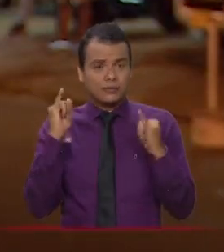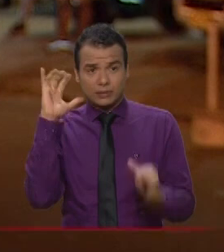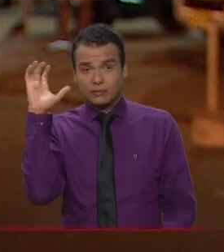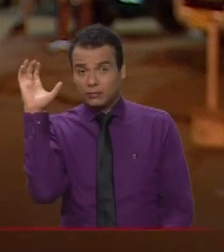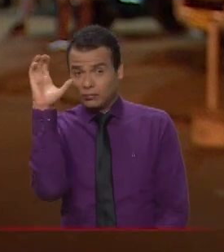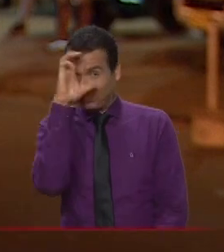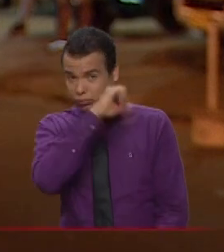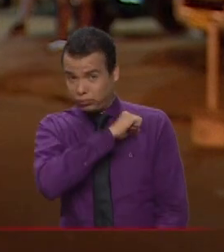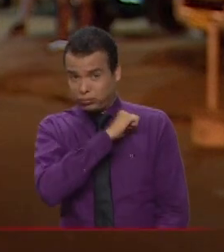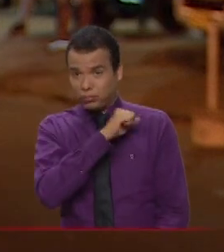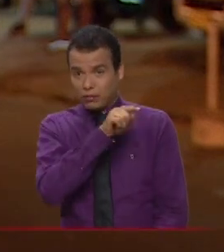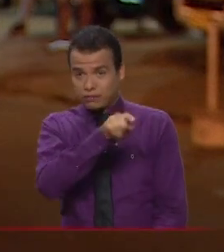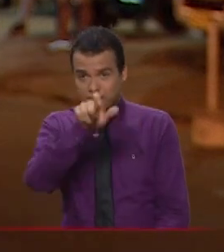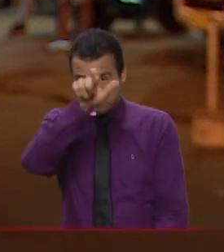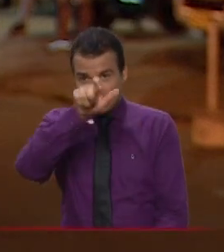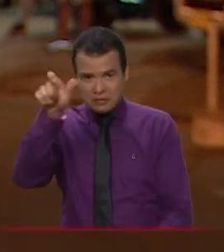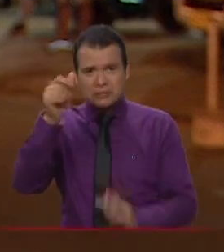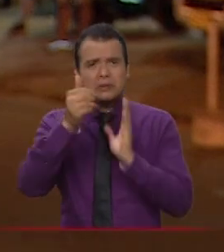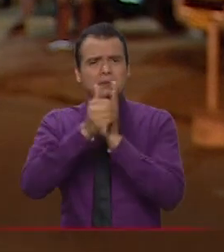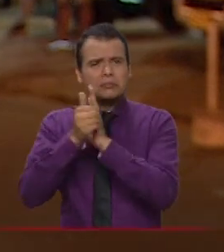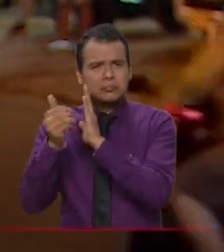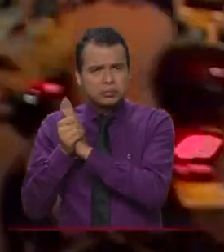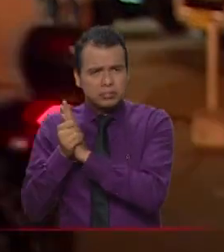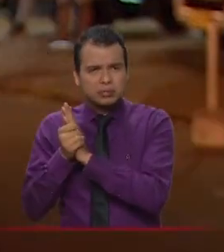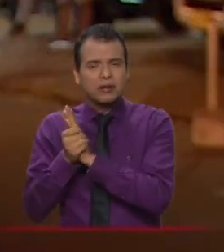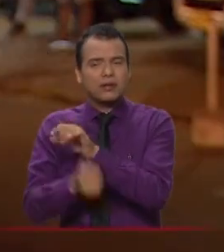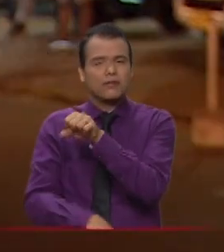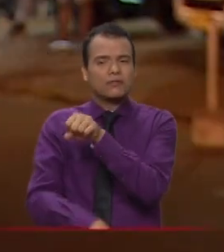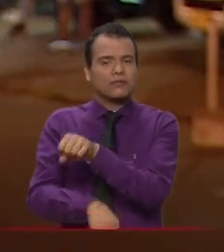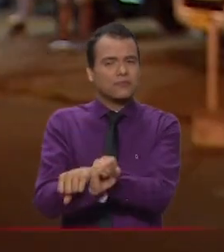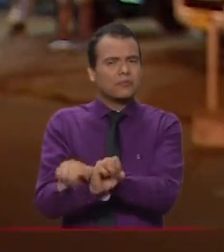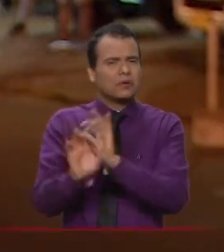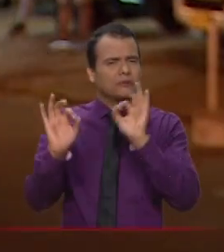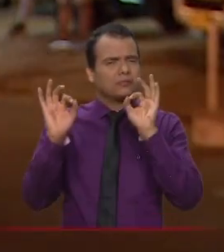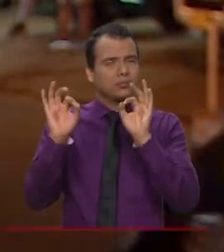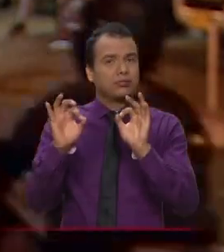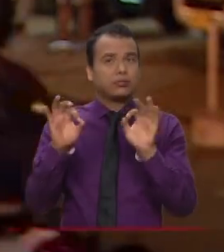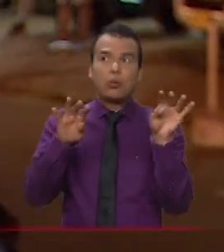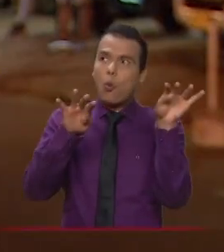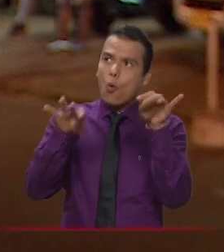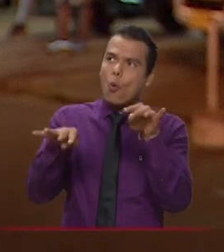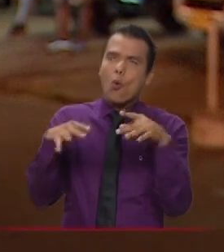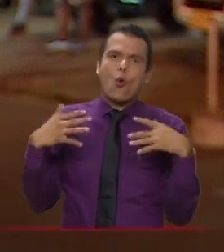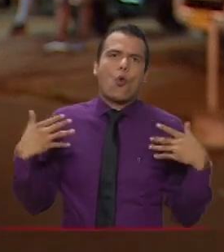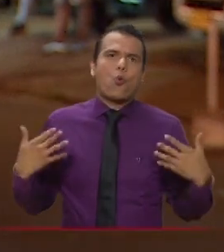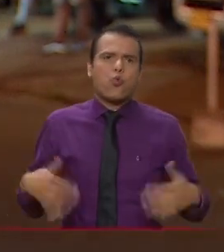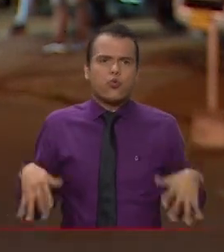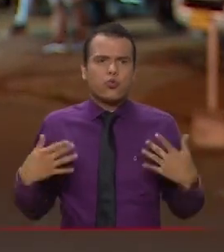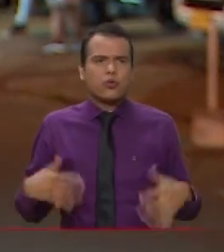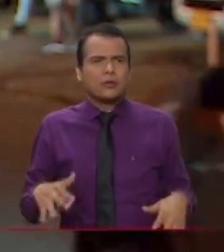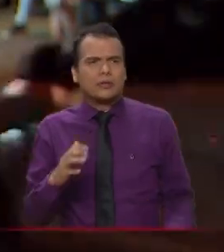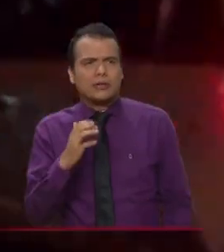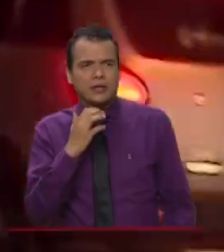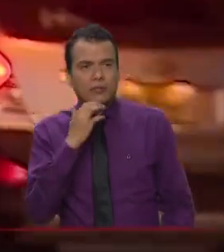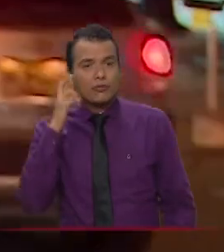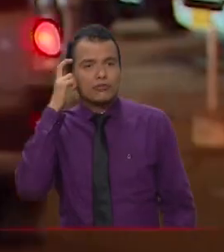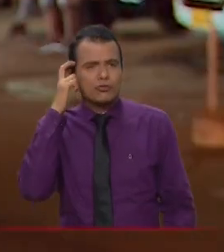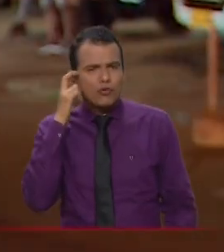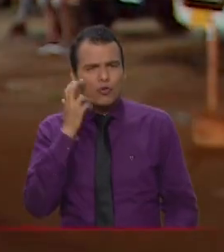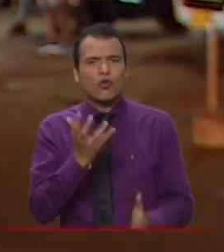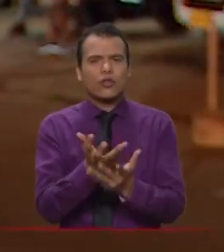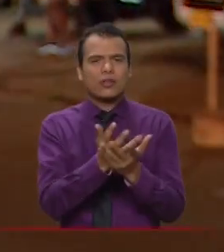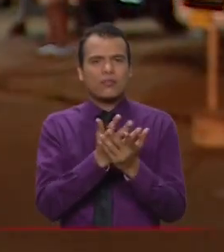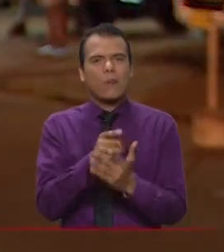generaciones, los nuevos futbolistas de las diferentes regiones del país, son motivo de inspiración. Por ejemplo, en las zonas de Quibdó y de Chocó, ya los